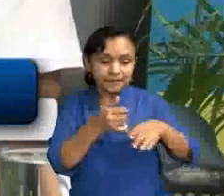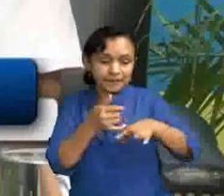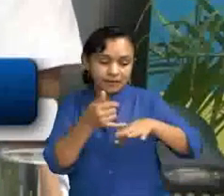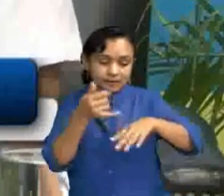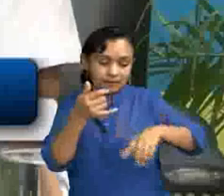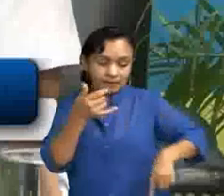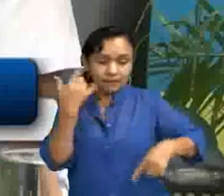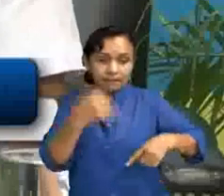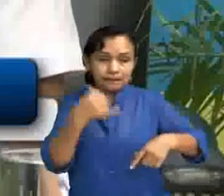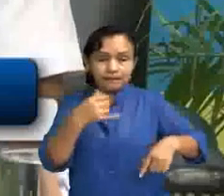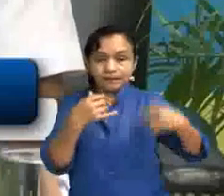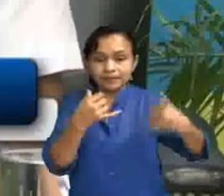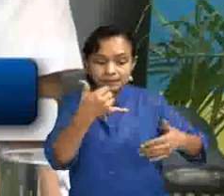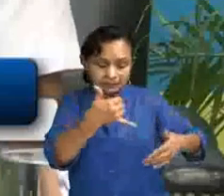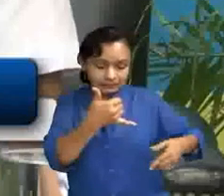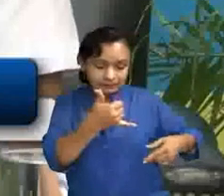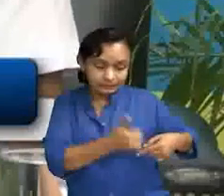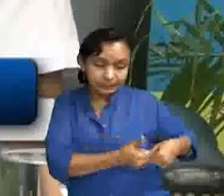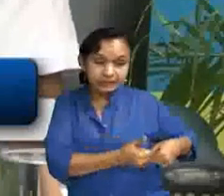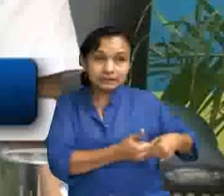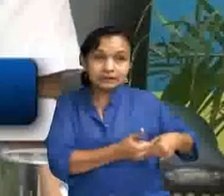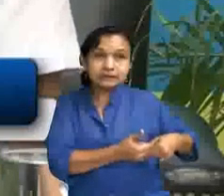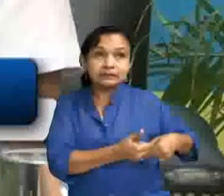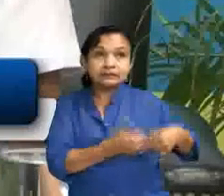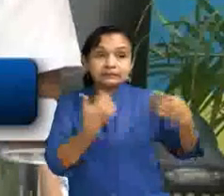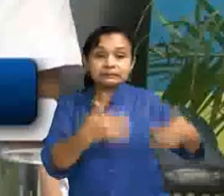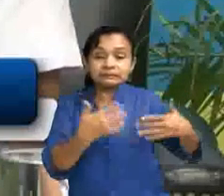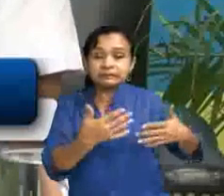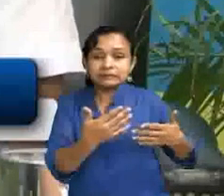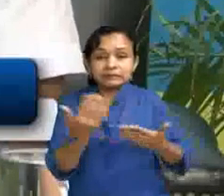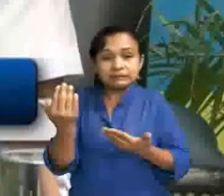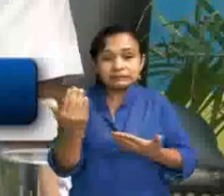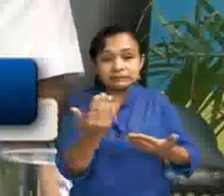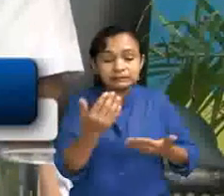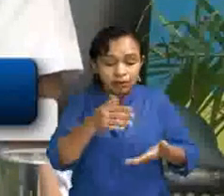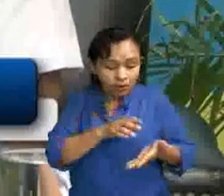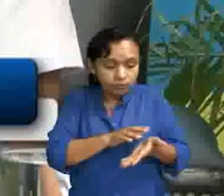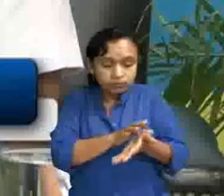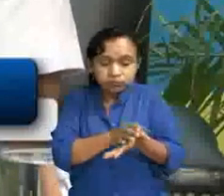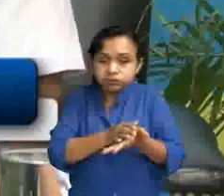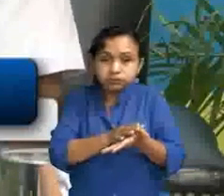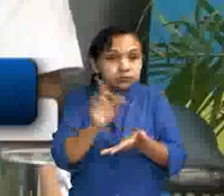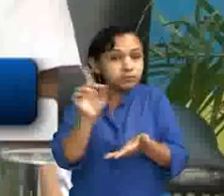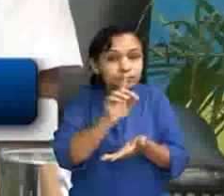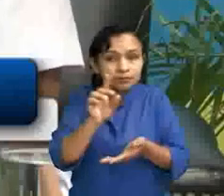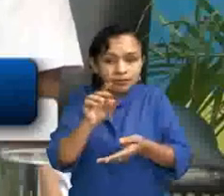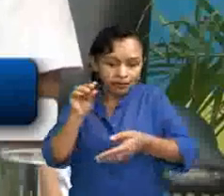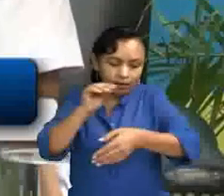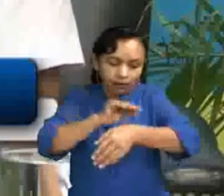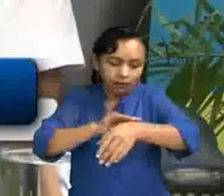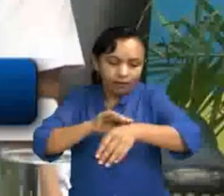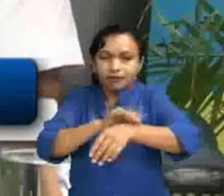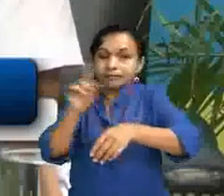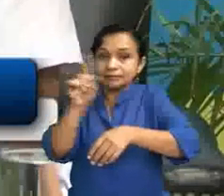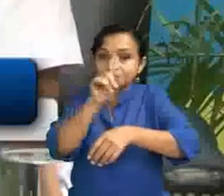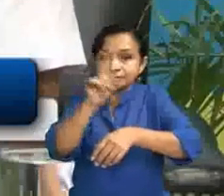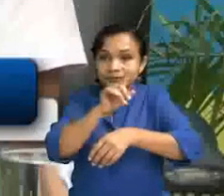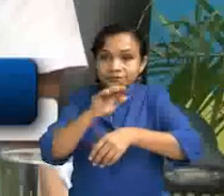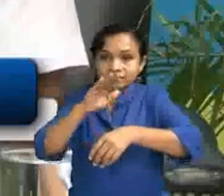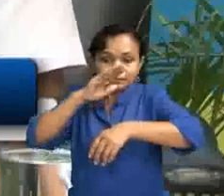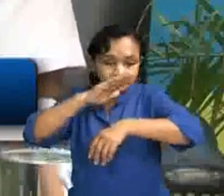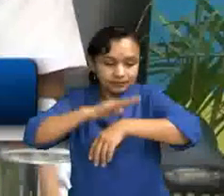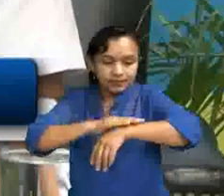es en la piernita izquierda. Entonces, en ese caso, el cuidado que se debe tener es no dar masaje, no aplicar ninguna crema, no aplicar